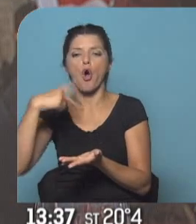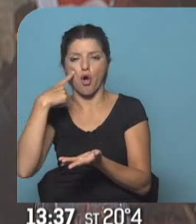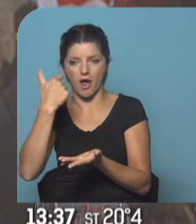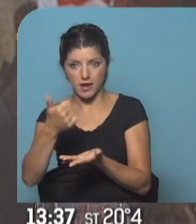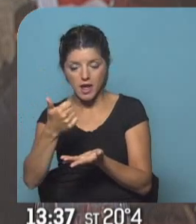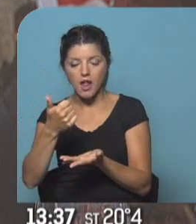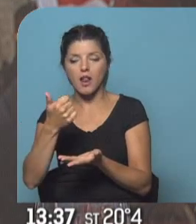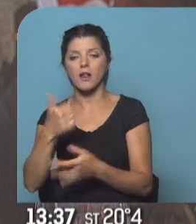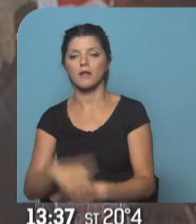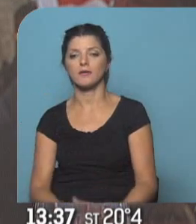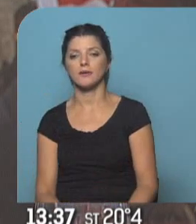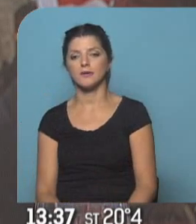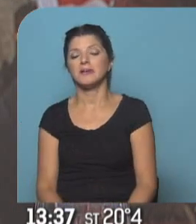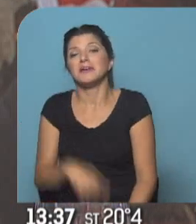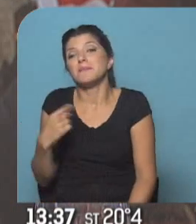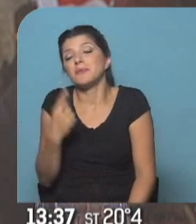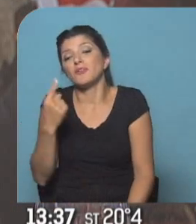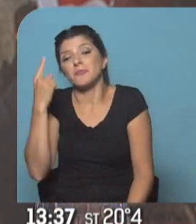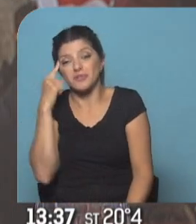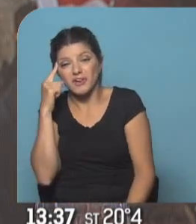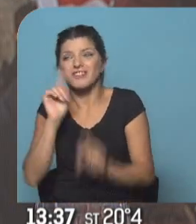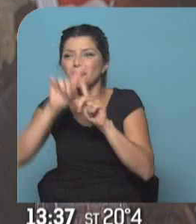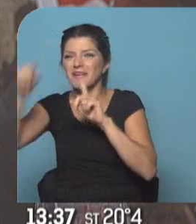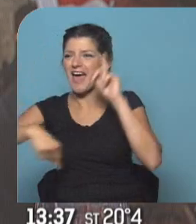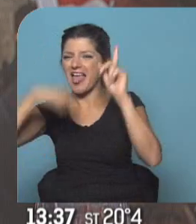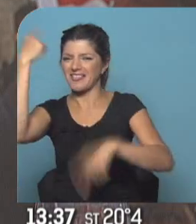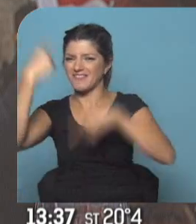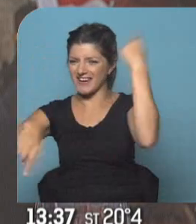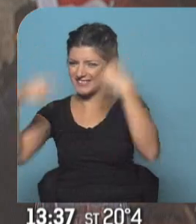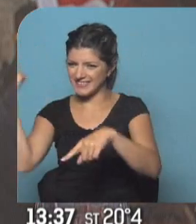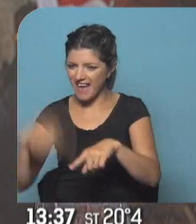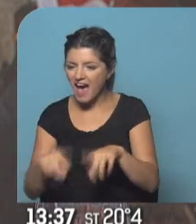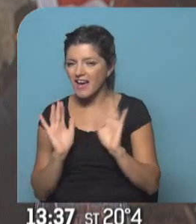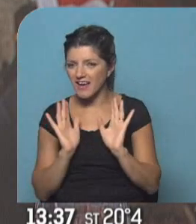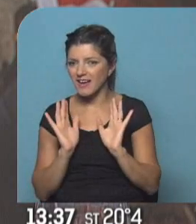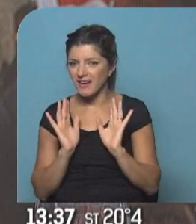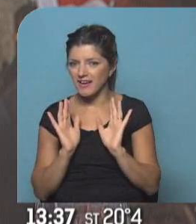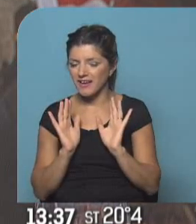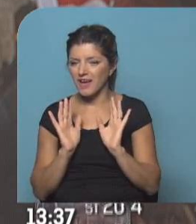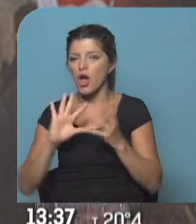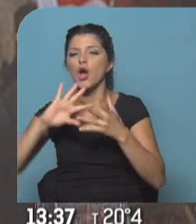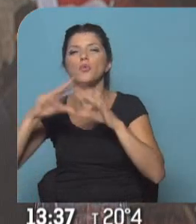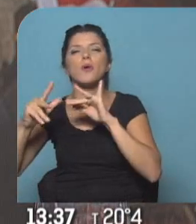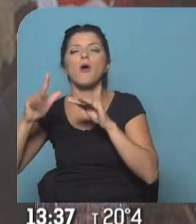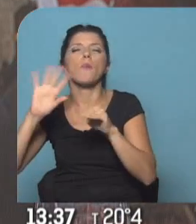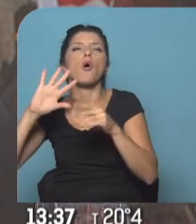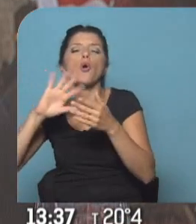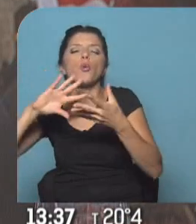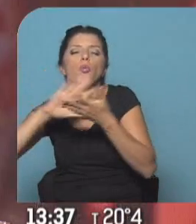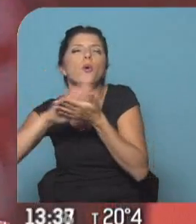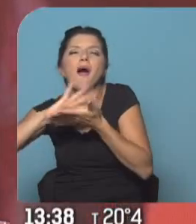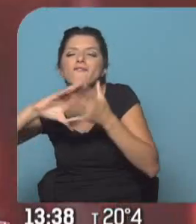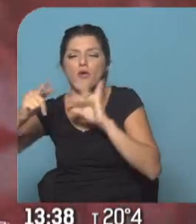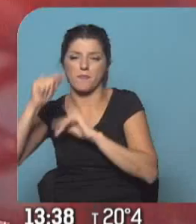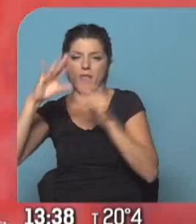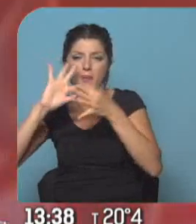en principio se creyó que esto le agregaba diversidad a esa nueva Europa. Y termina convirtiéndose en un